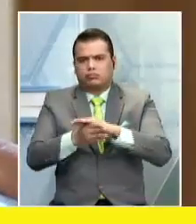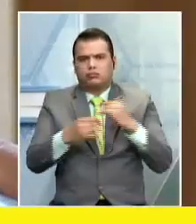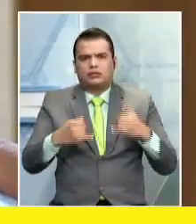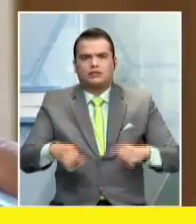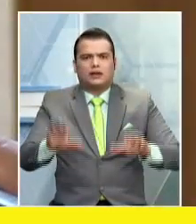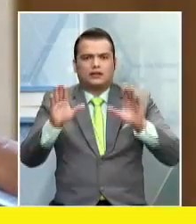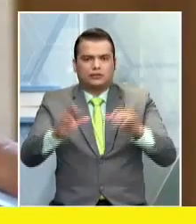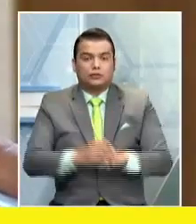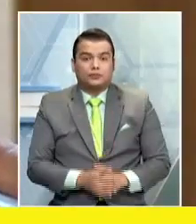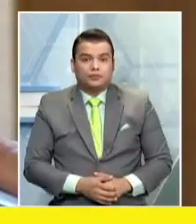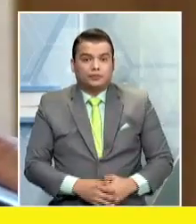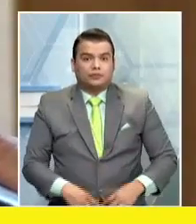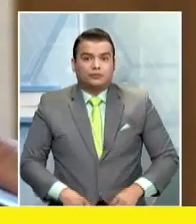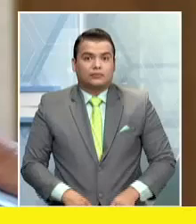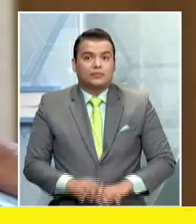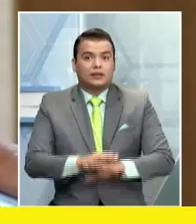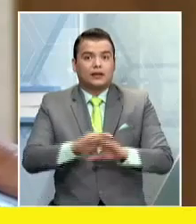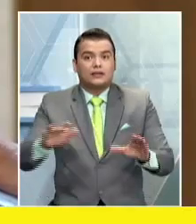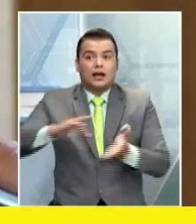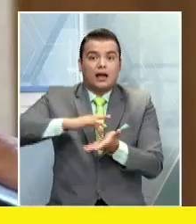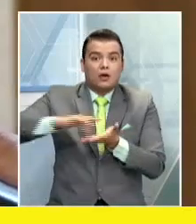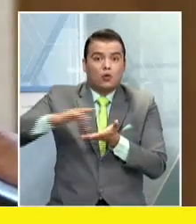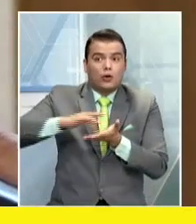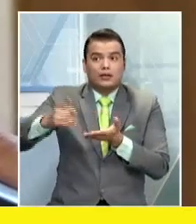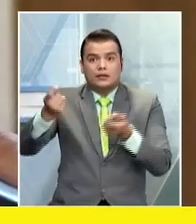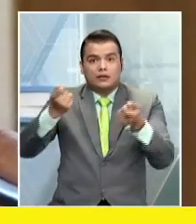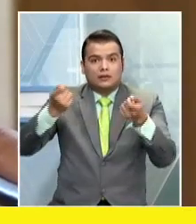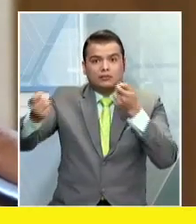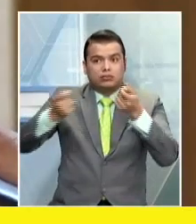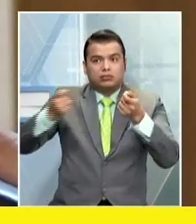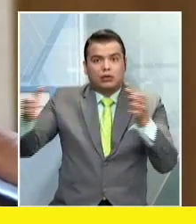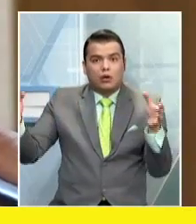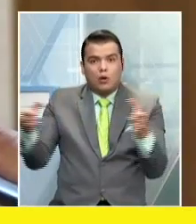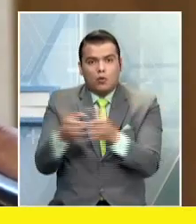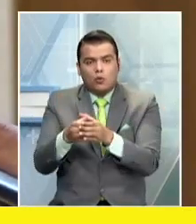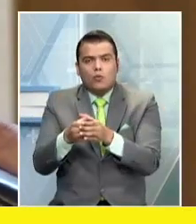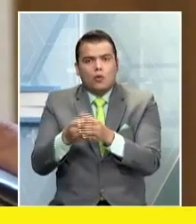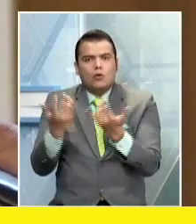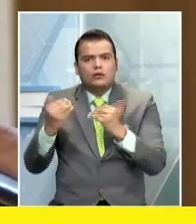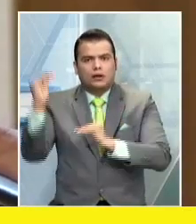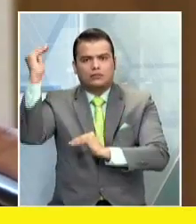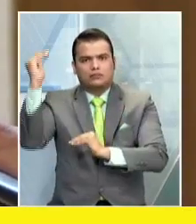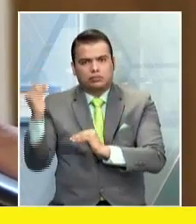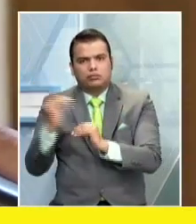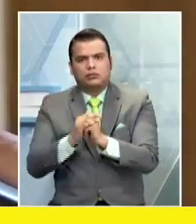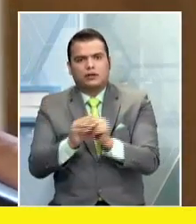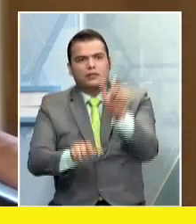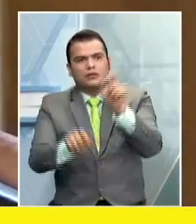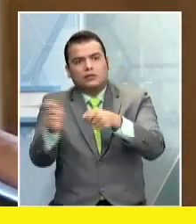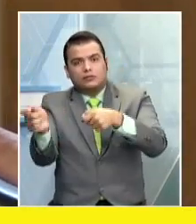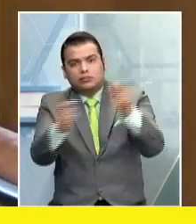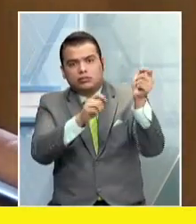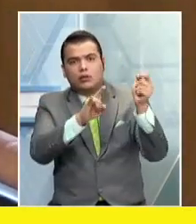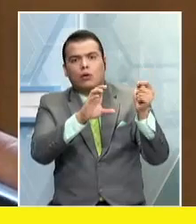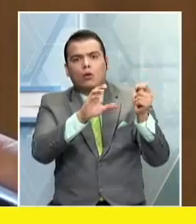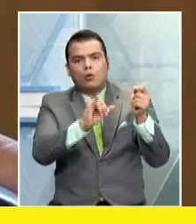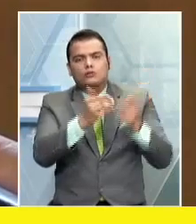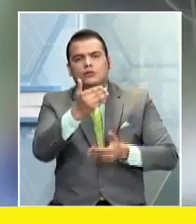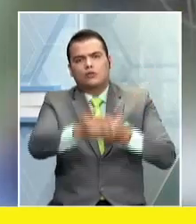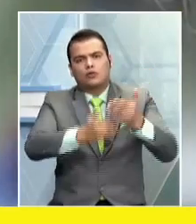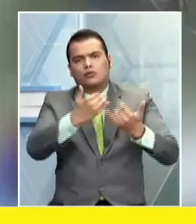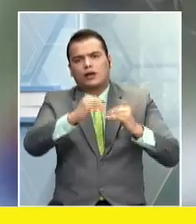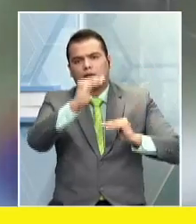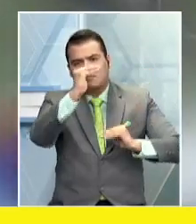menor demanda en el Centro Regulador de Urgencias, a tener una menor demanda de pacientes a unidades de cuidado intensivo,